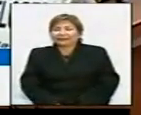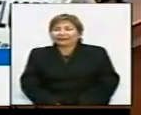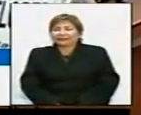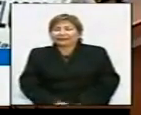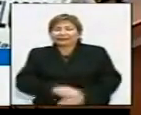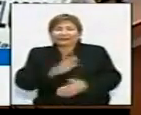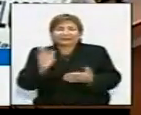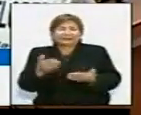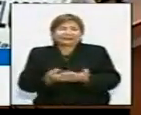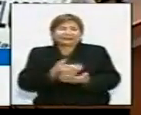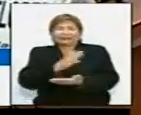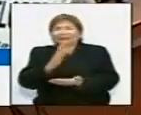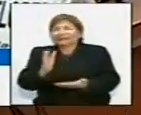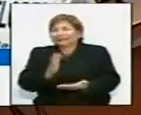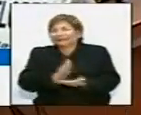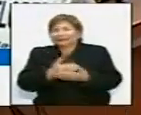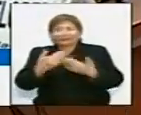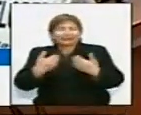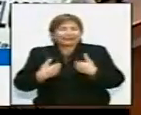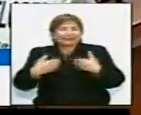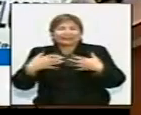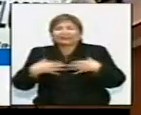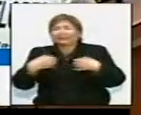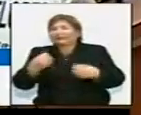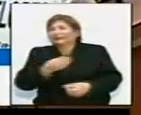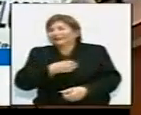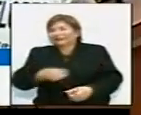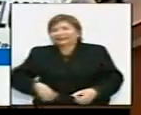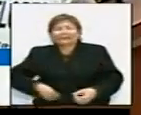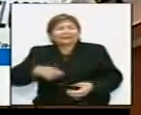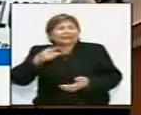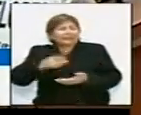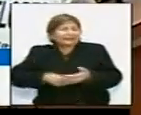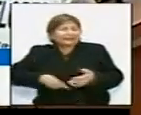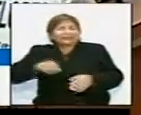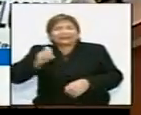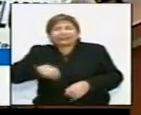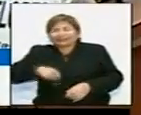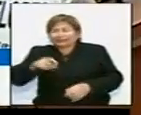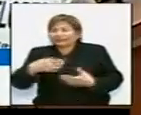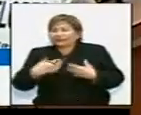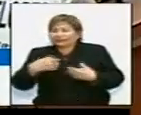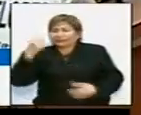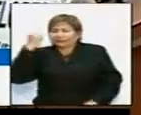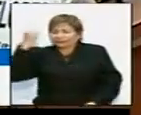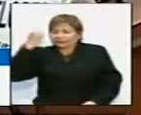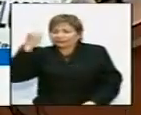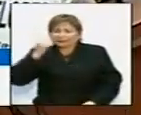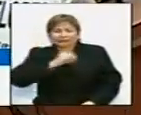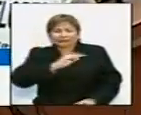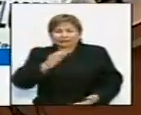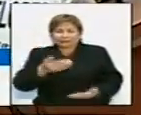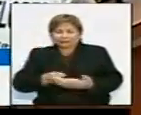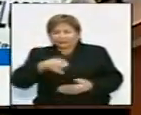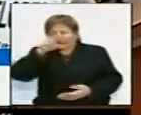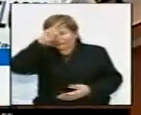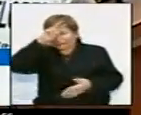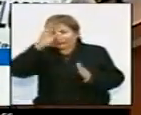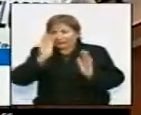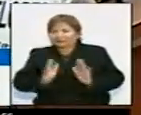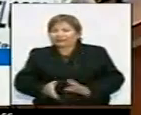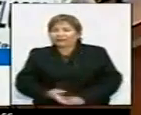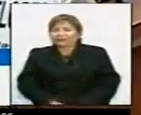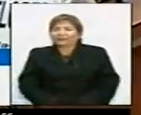todos los problemas que tiene el sector salud. Que sí, efectivamente, la salud es un derecho que tenemos todas las personas, todos los peruanos, sobre